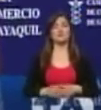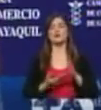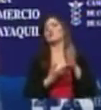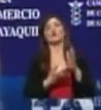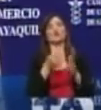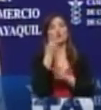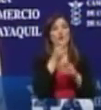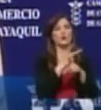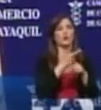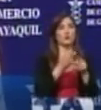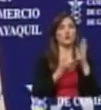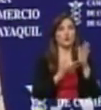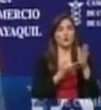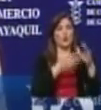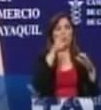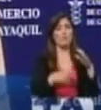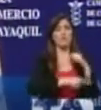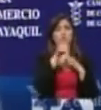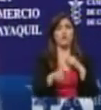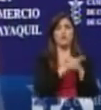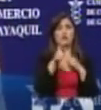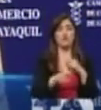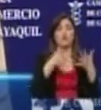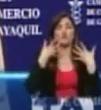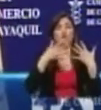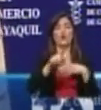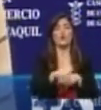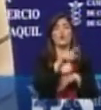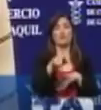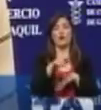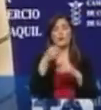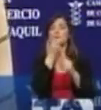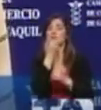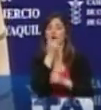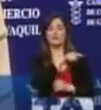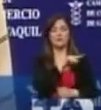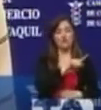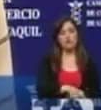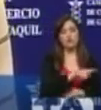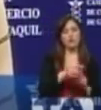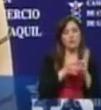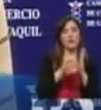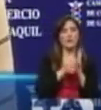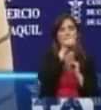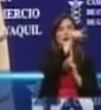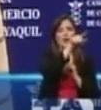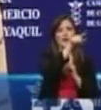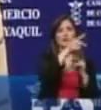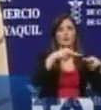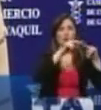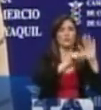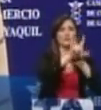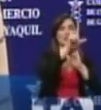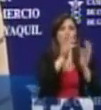productos idénticos, por ejemplo un ventilador de metal o de plástico, no puede ser que el de metal duplique el valor de la tasa frente al de